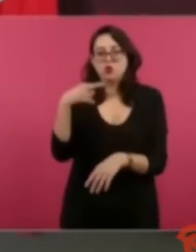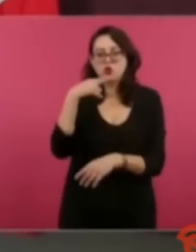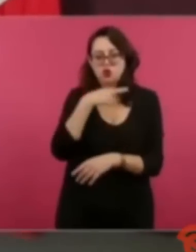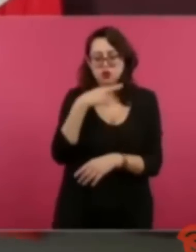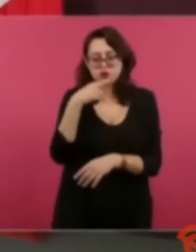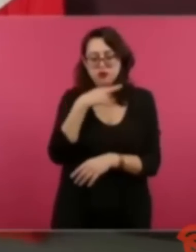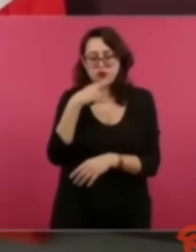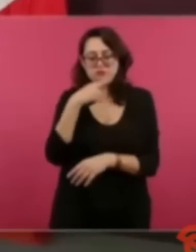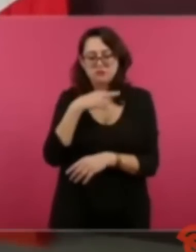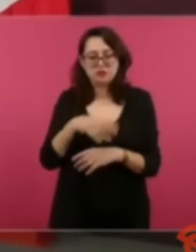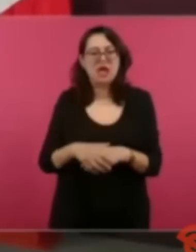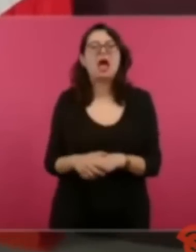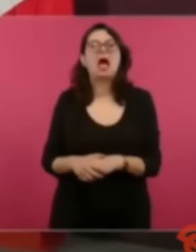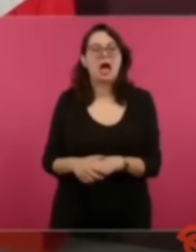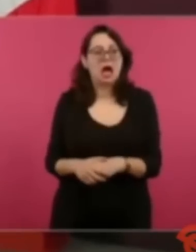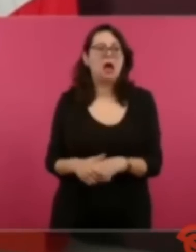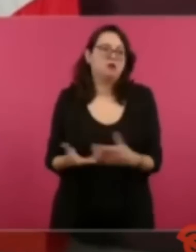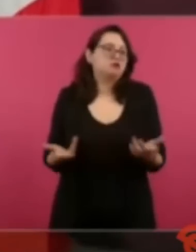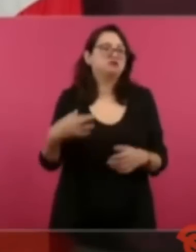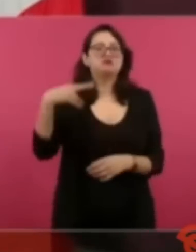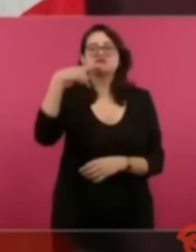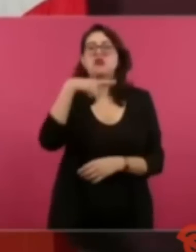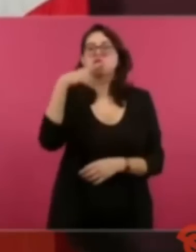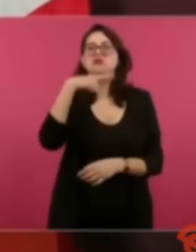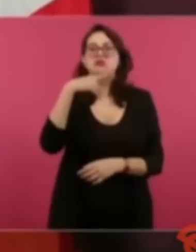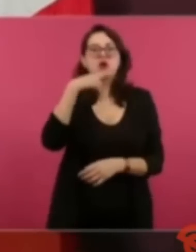optáramos por racias y